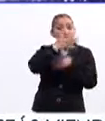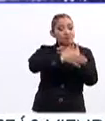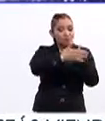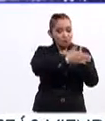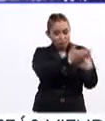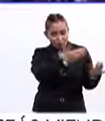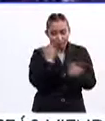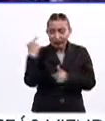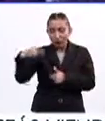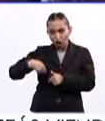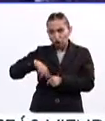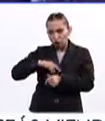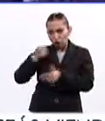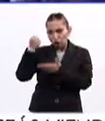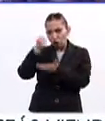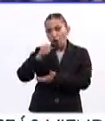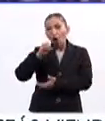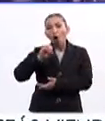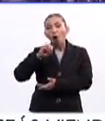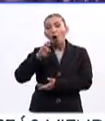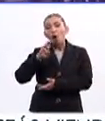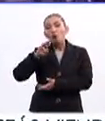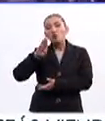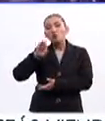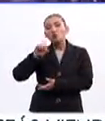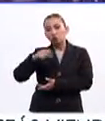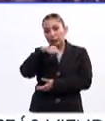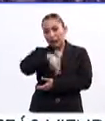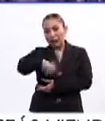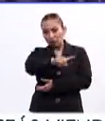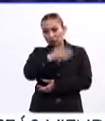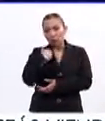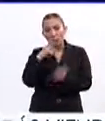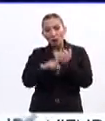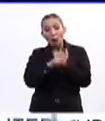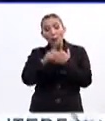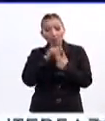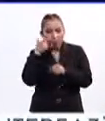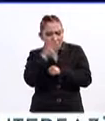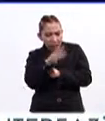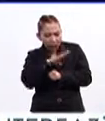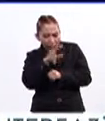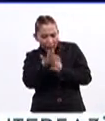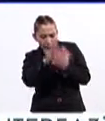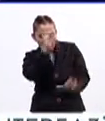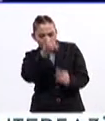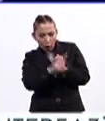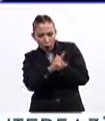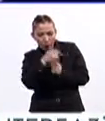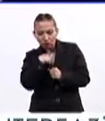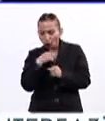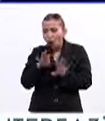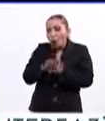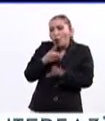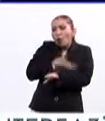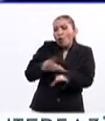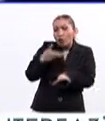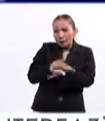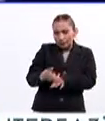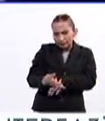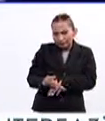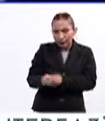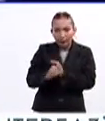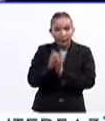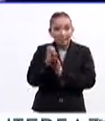de fondos internos que tenemos, que se llama NOUS, y ellos, a partir de problemas que ellos detectan, dicen, ¿cómo puedo resolver este problema?